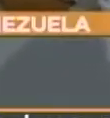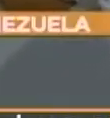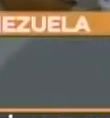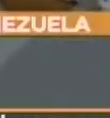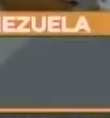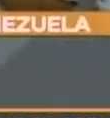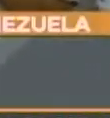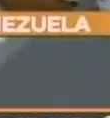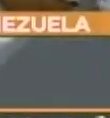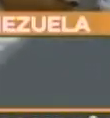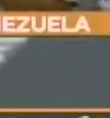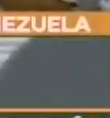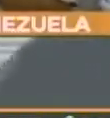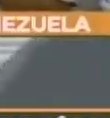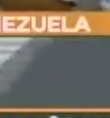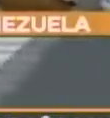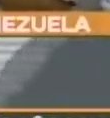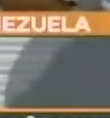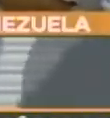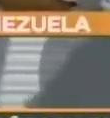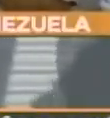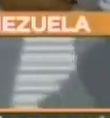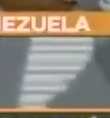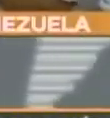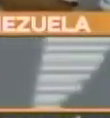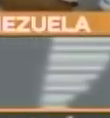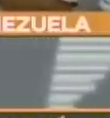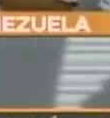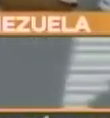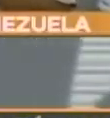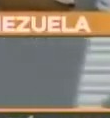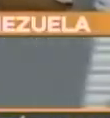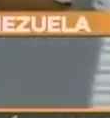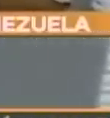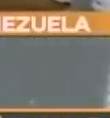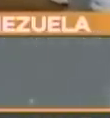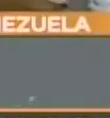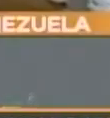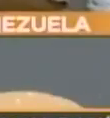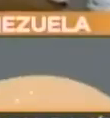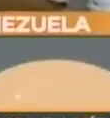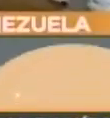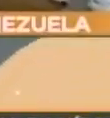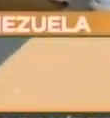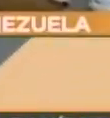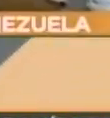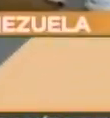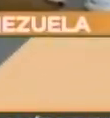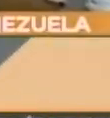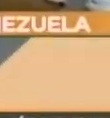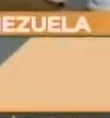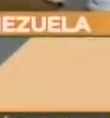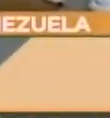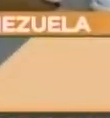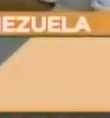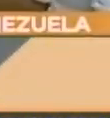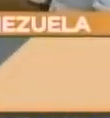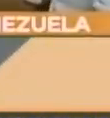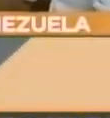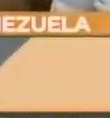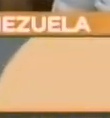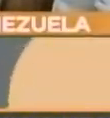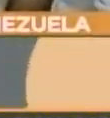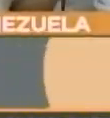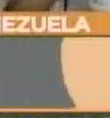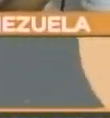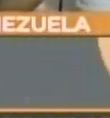son esos elementos culturales históricos en medio de esta devoción mariana, vamos a estar conversando con Joana Linares, directora de las Grandes Misiones y Misiones del Estado